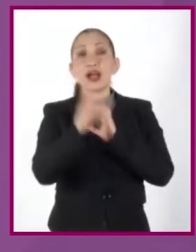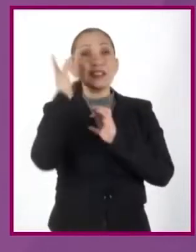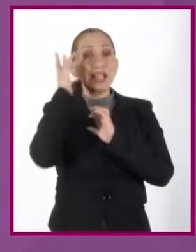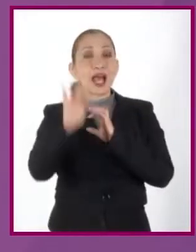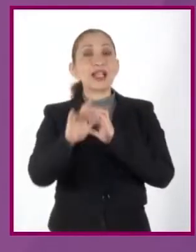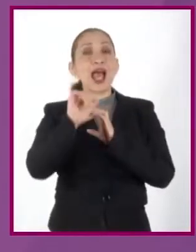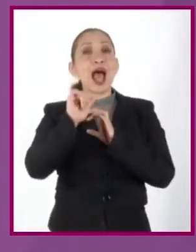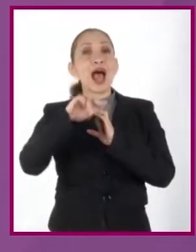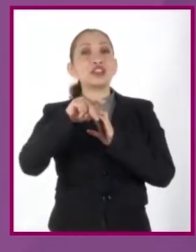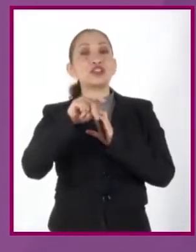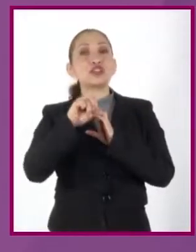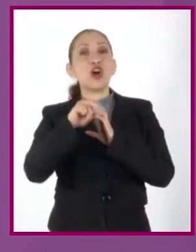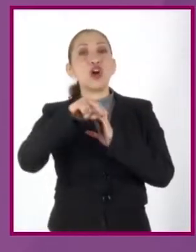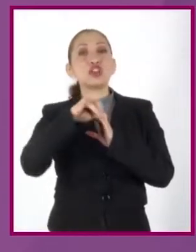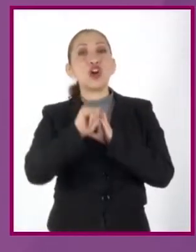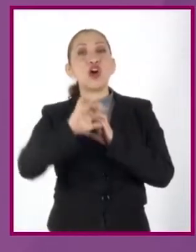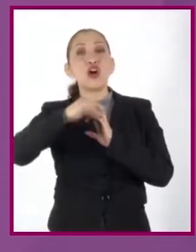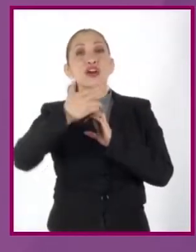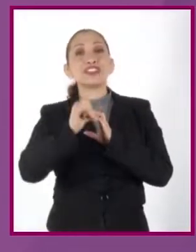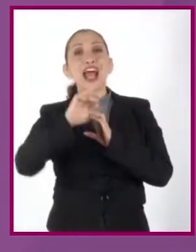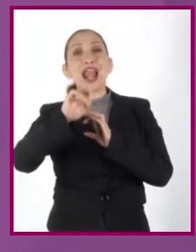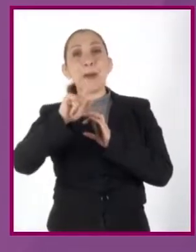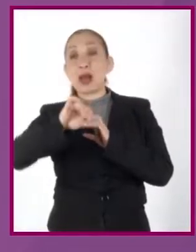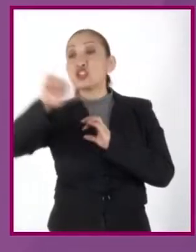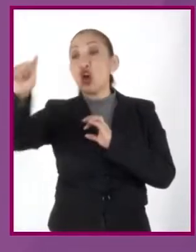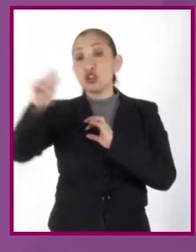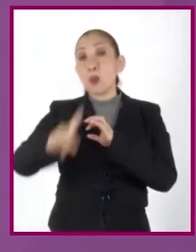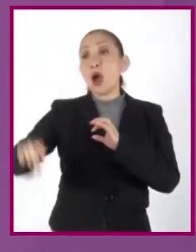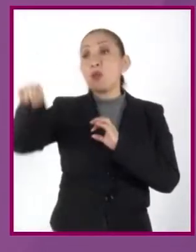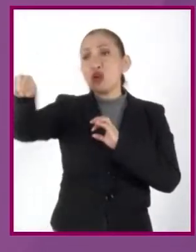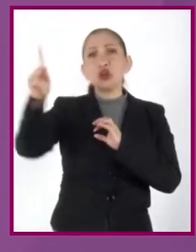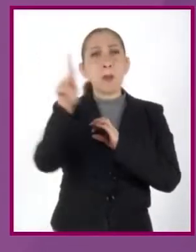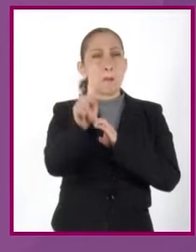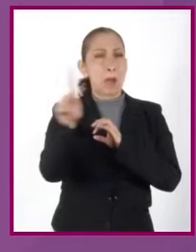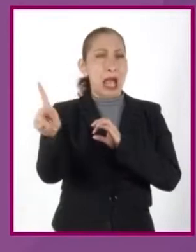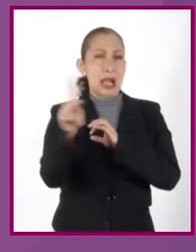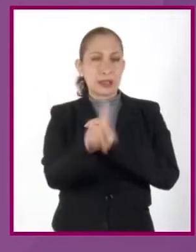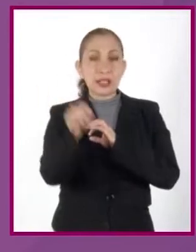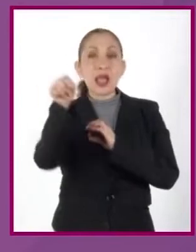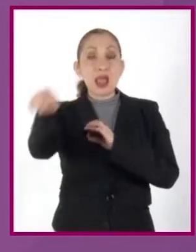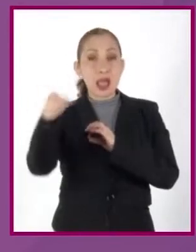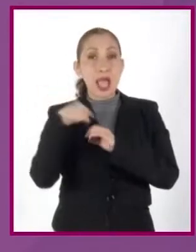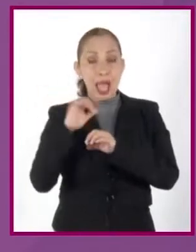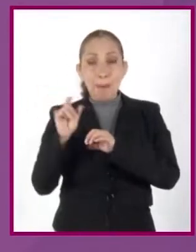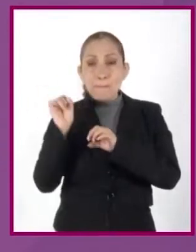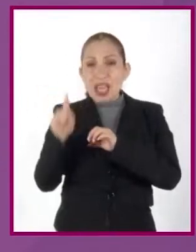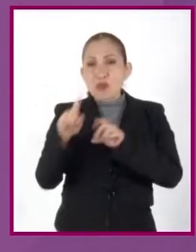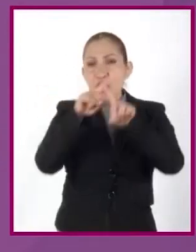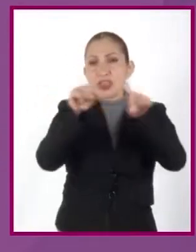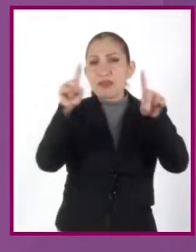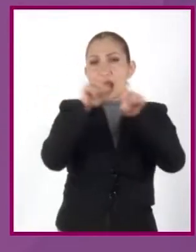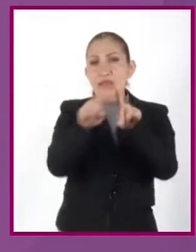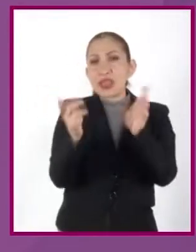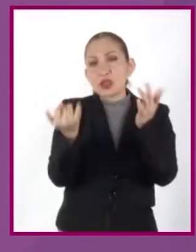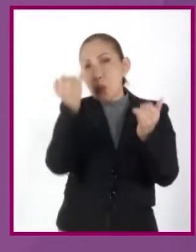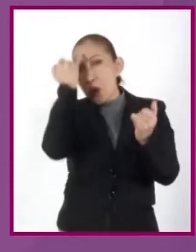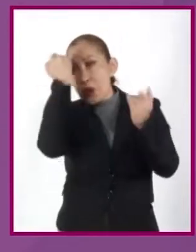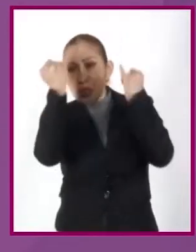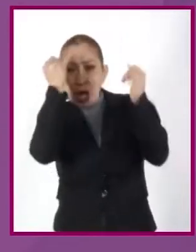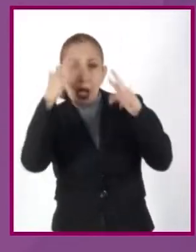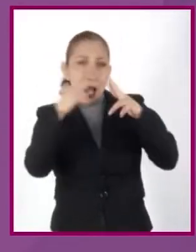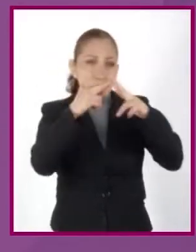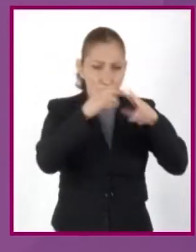Antonio Charapan y de muchos otros que conservan leyendas similares y que están detrás de diversos rituales que se